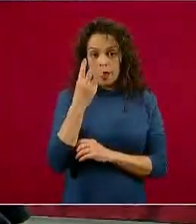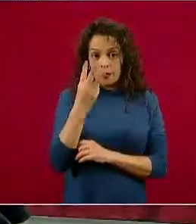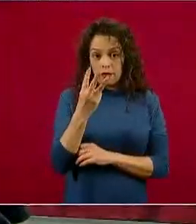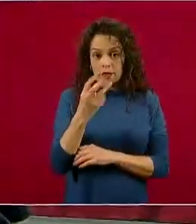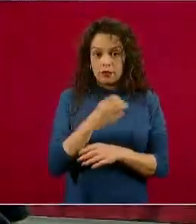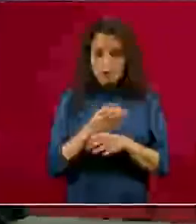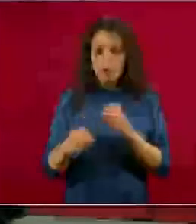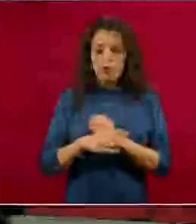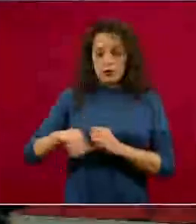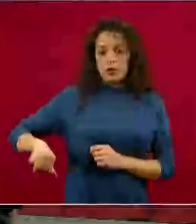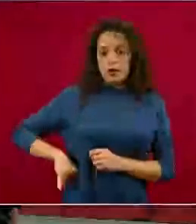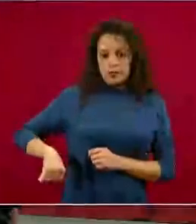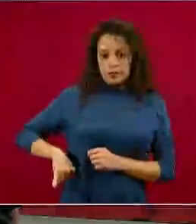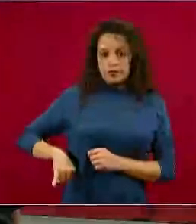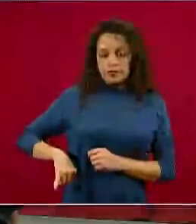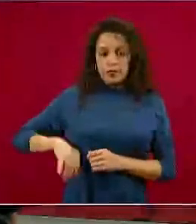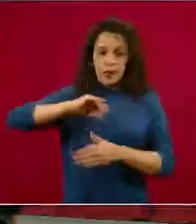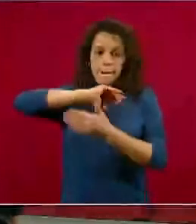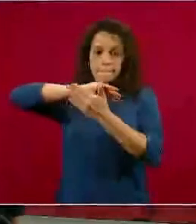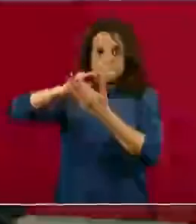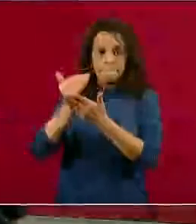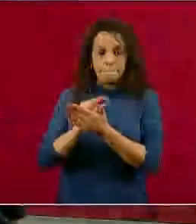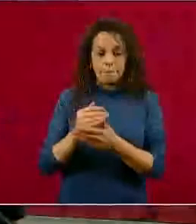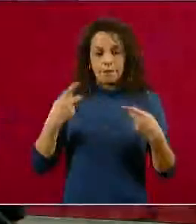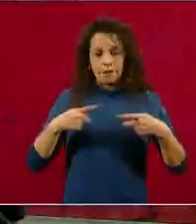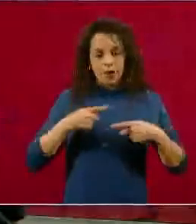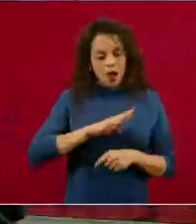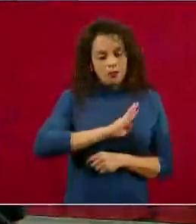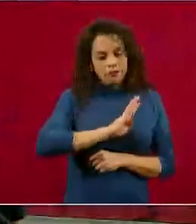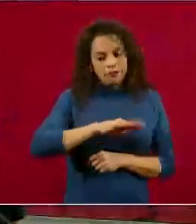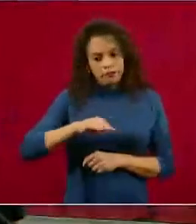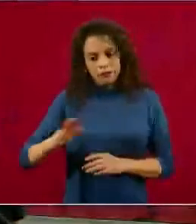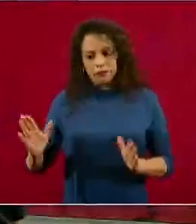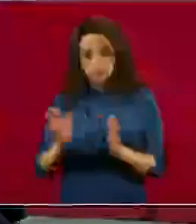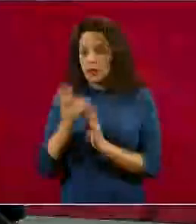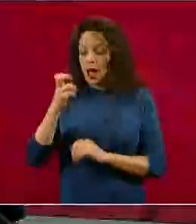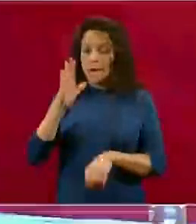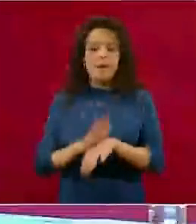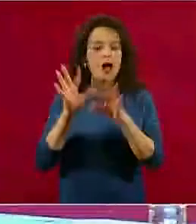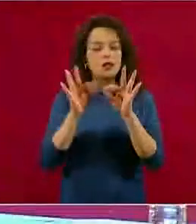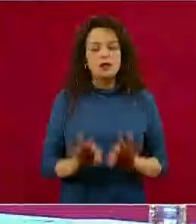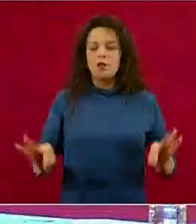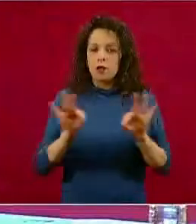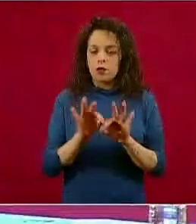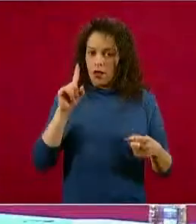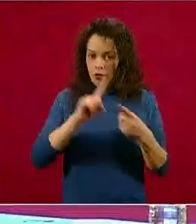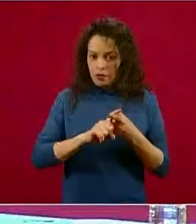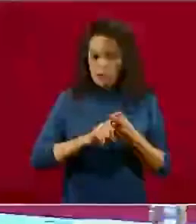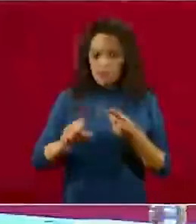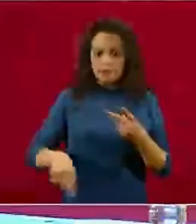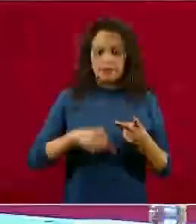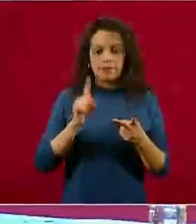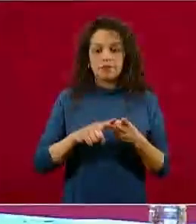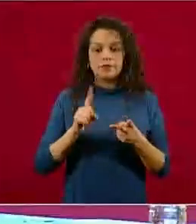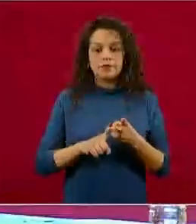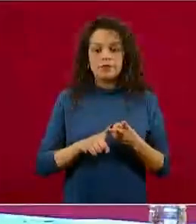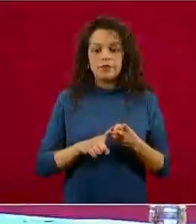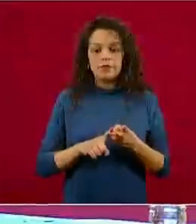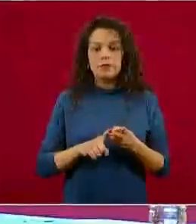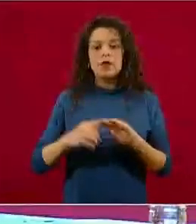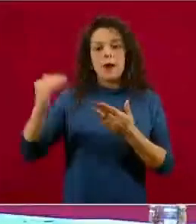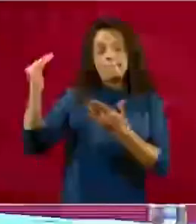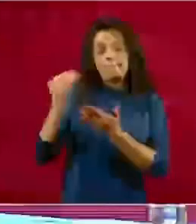de interés: reducir la mortalidad, ese era el propósito primario, reducir la necesidad o la